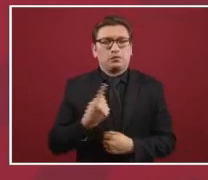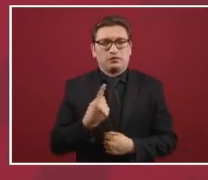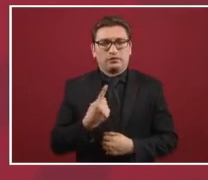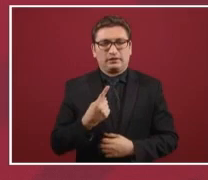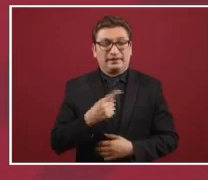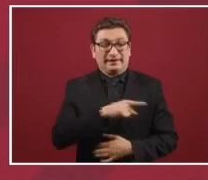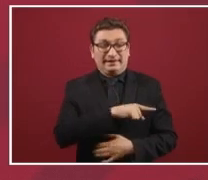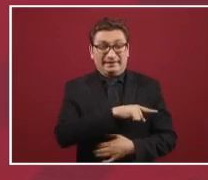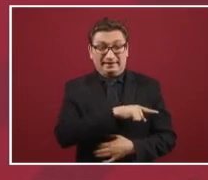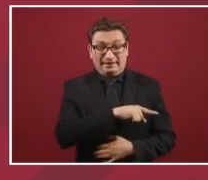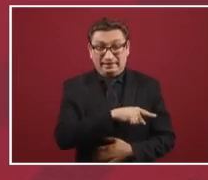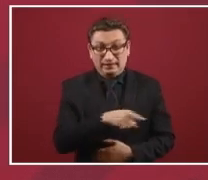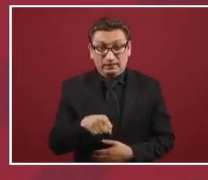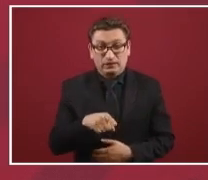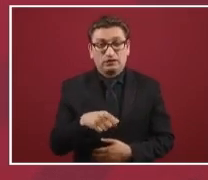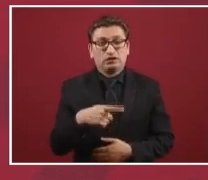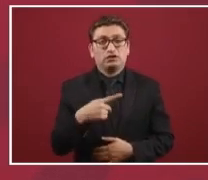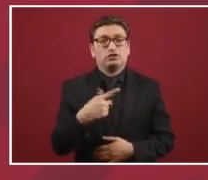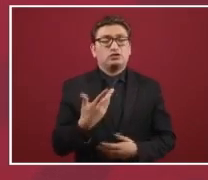mantener